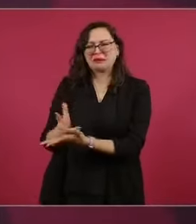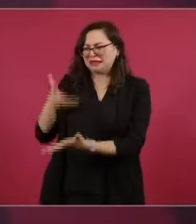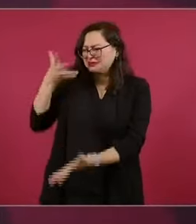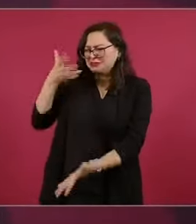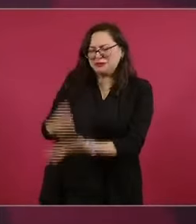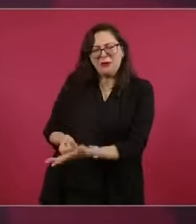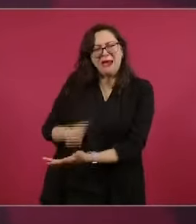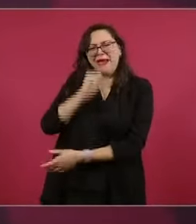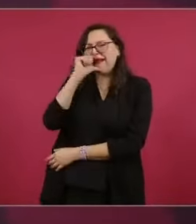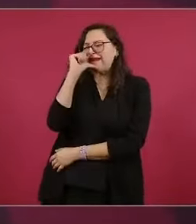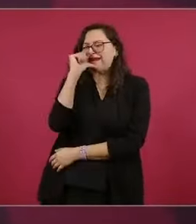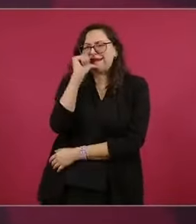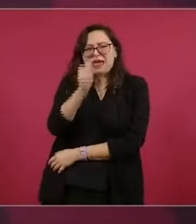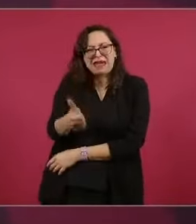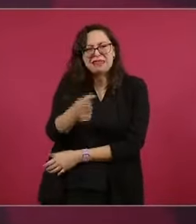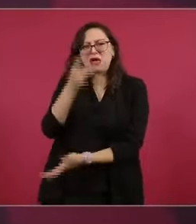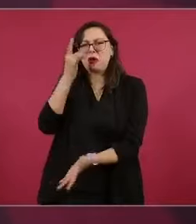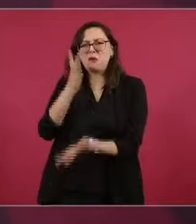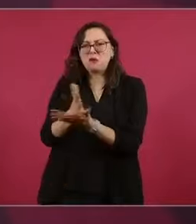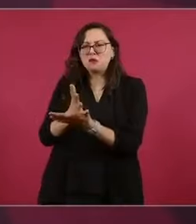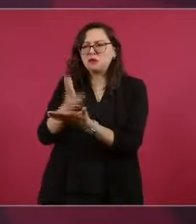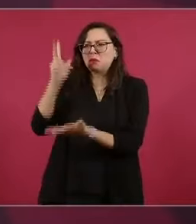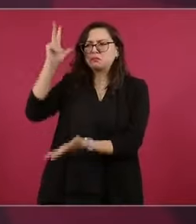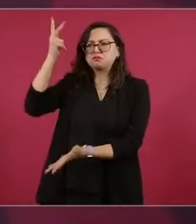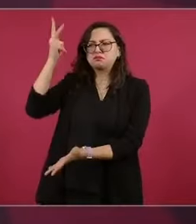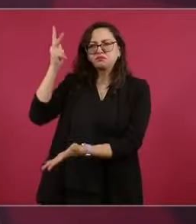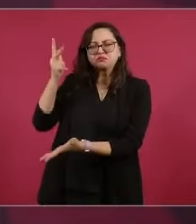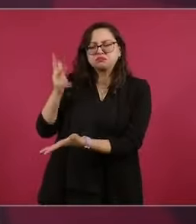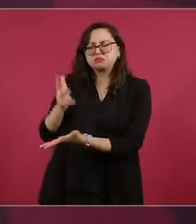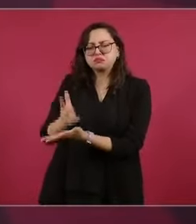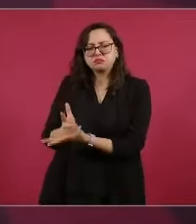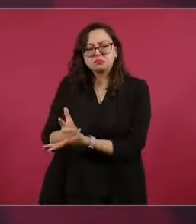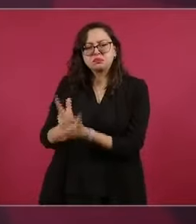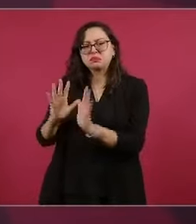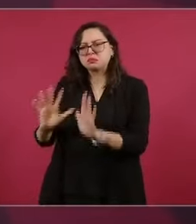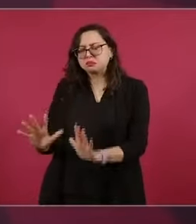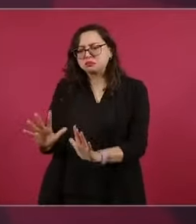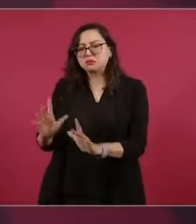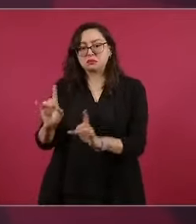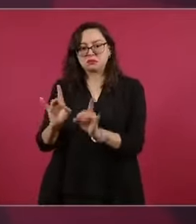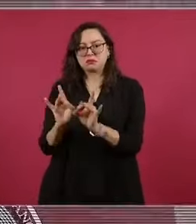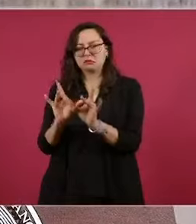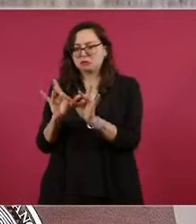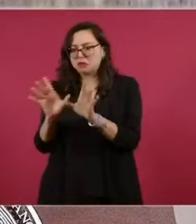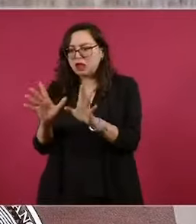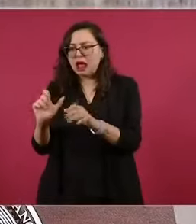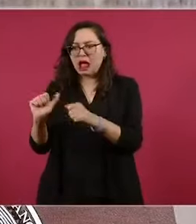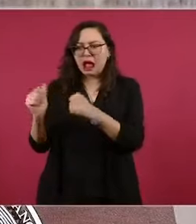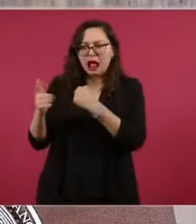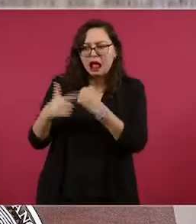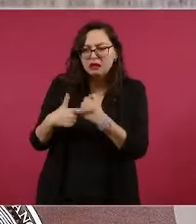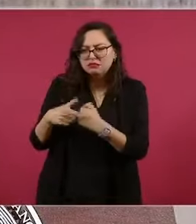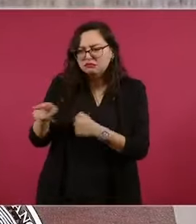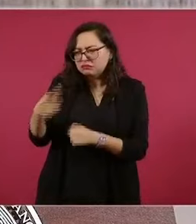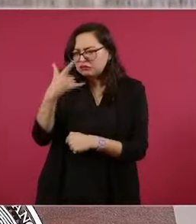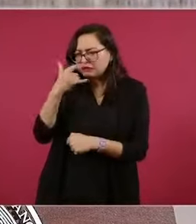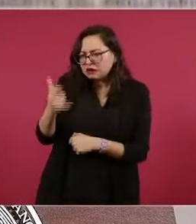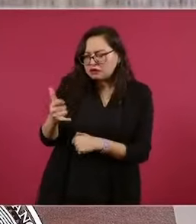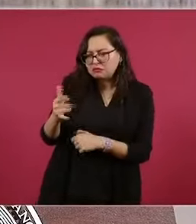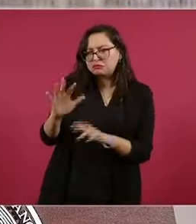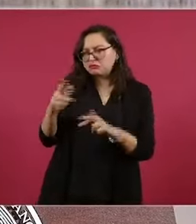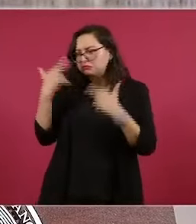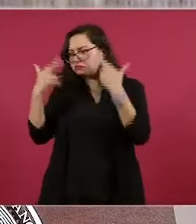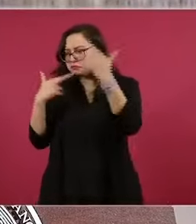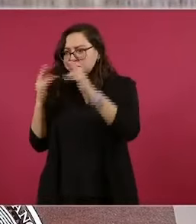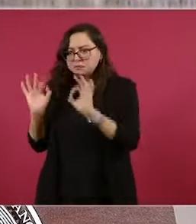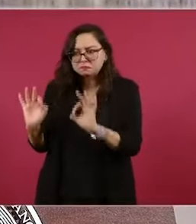aeronave. La Marina informa, se hizo una revisión del aparato, se descartó cualquier anomalía y